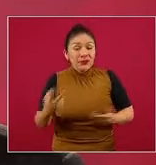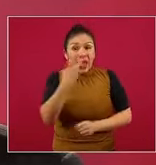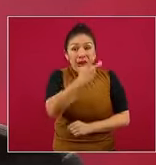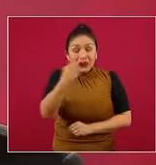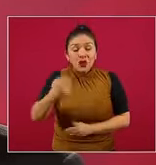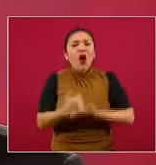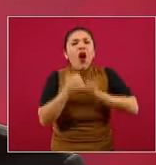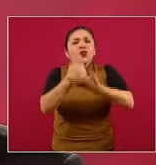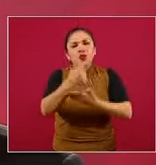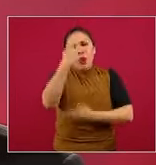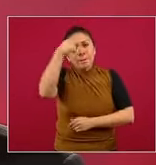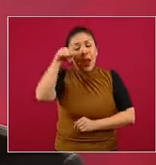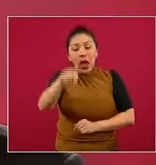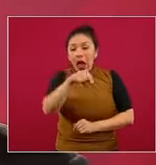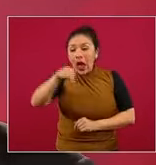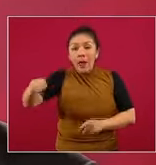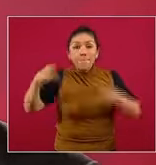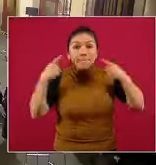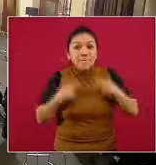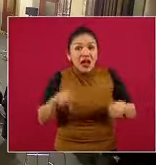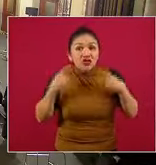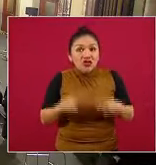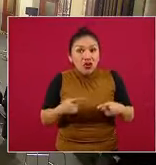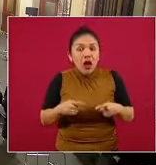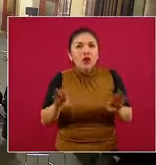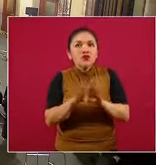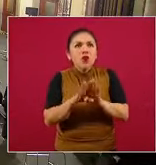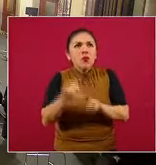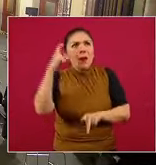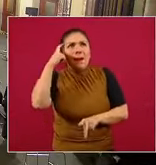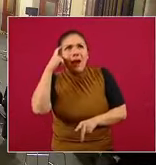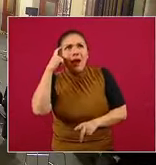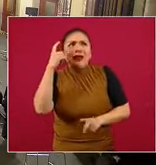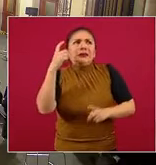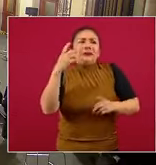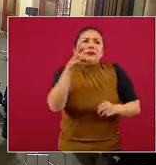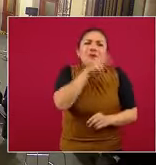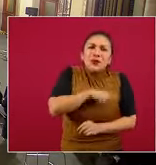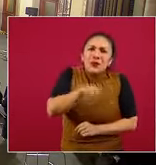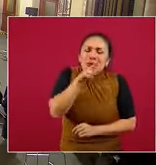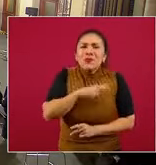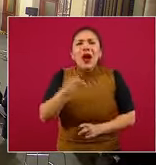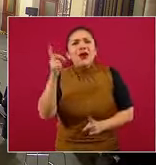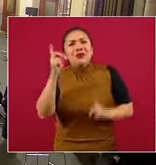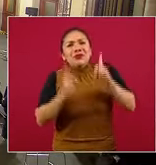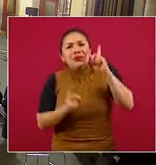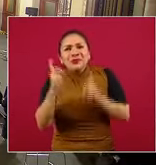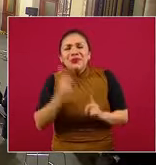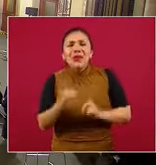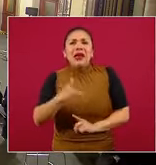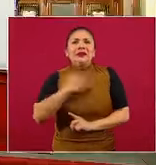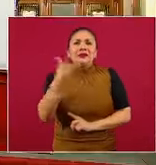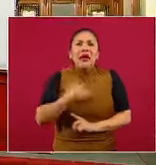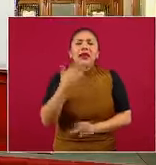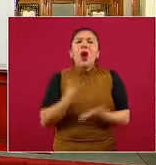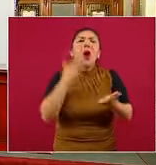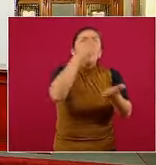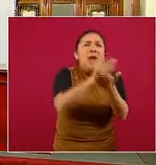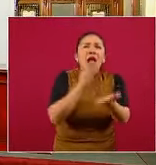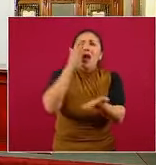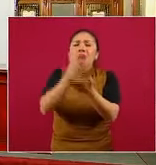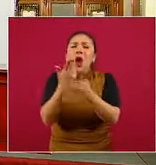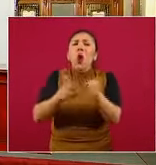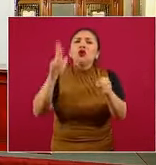lo que ayuda es a que las personas, en lugar de estar en una situación angustiosa, de estar recorriendo los